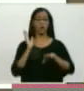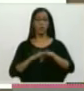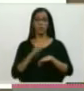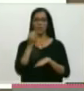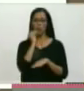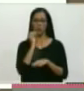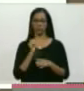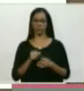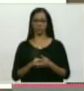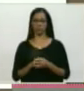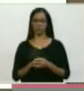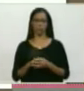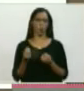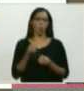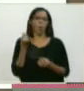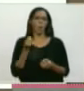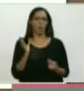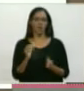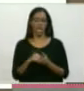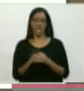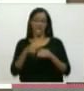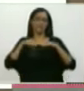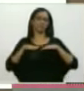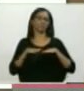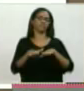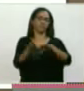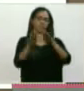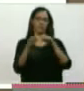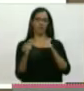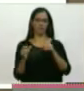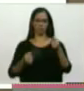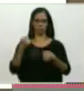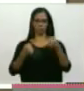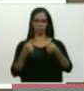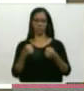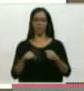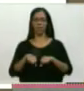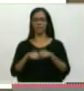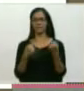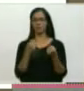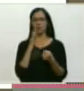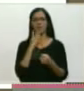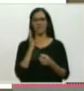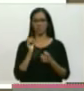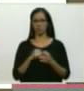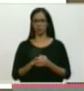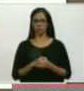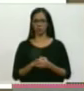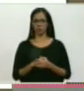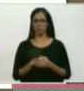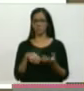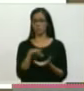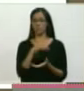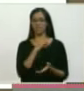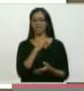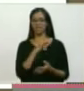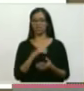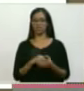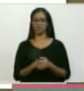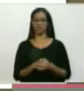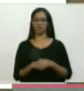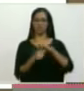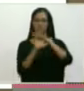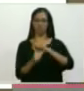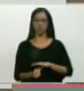muchacho. Prácticamente como que se lanzó al autobús y nos habían partido los vidrios. ¡Qué desastre Chile! La represión